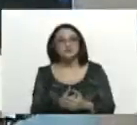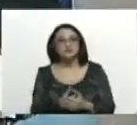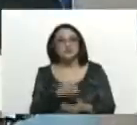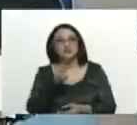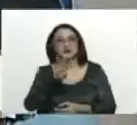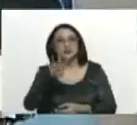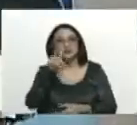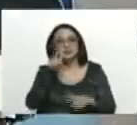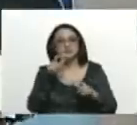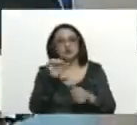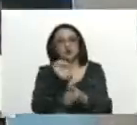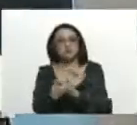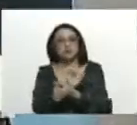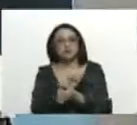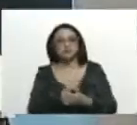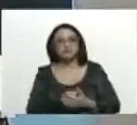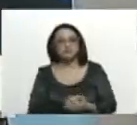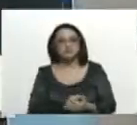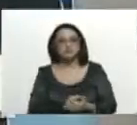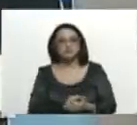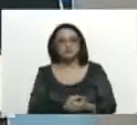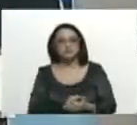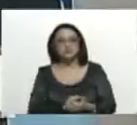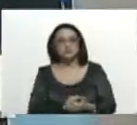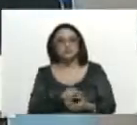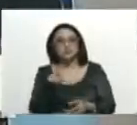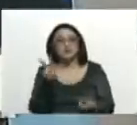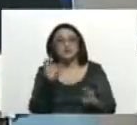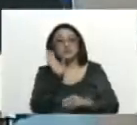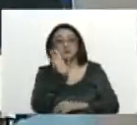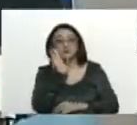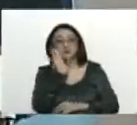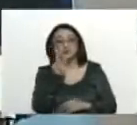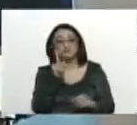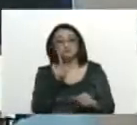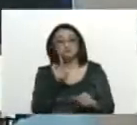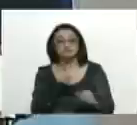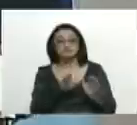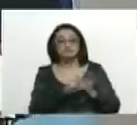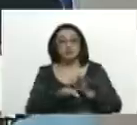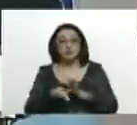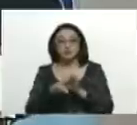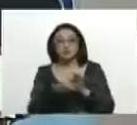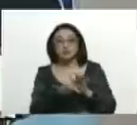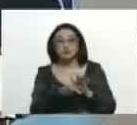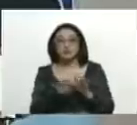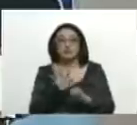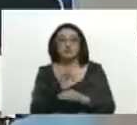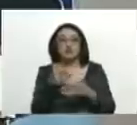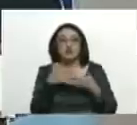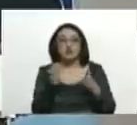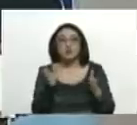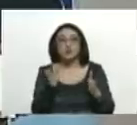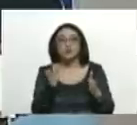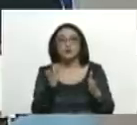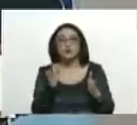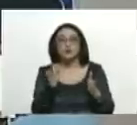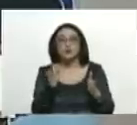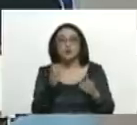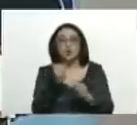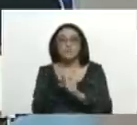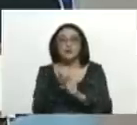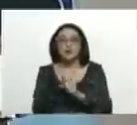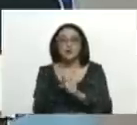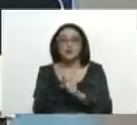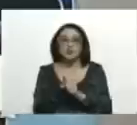personas privadas de libertad por esta sola trama la de sacrito entre funcionarios públicos y operadores